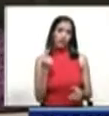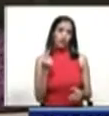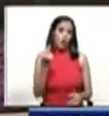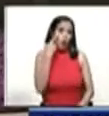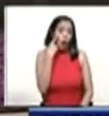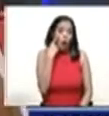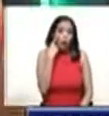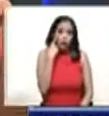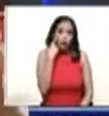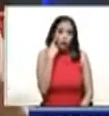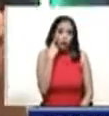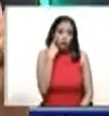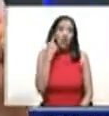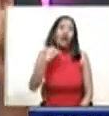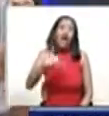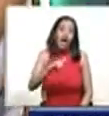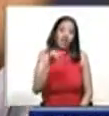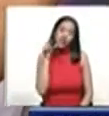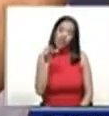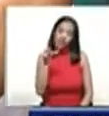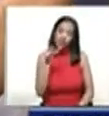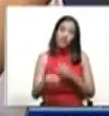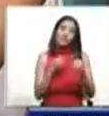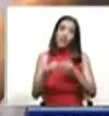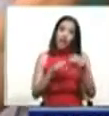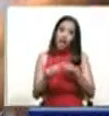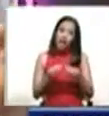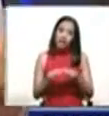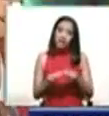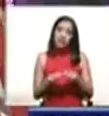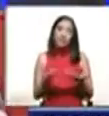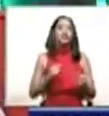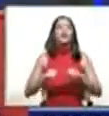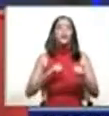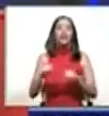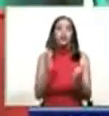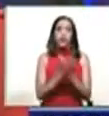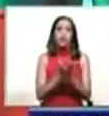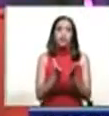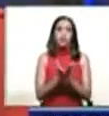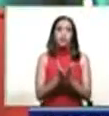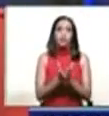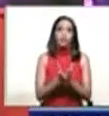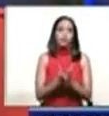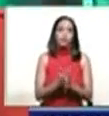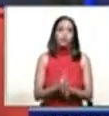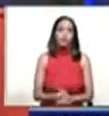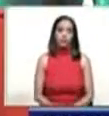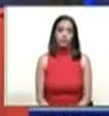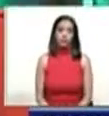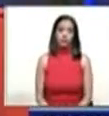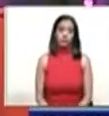esto. Hay una crítica que se hace, cuando tú me decías ahorita con el caso del movimiento estudiantil, yo tengo una crítica,